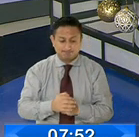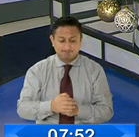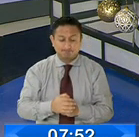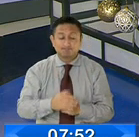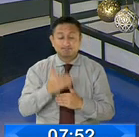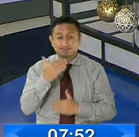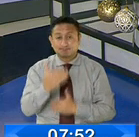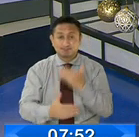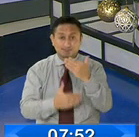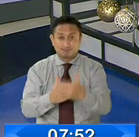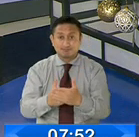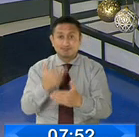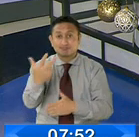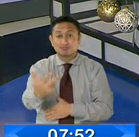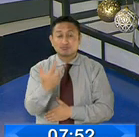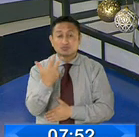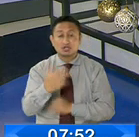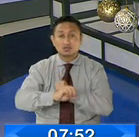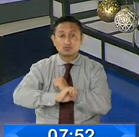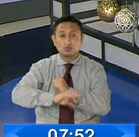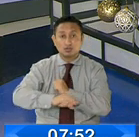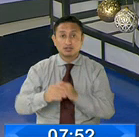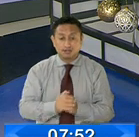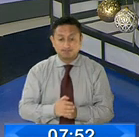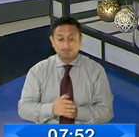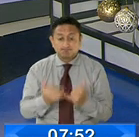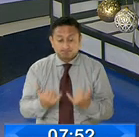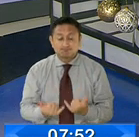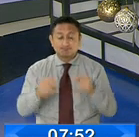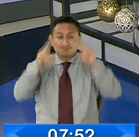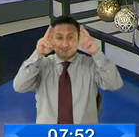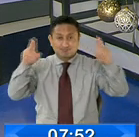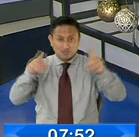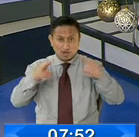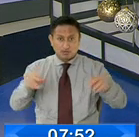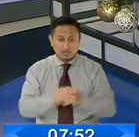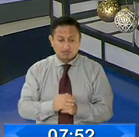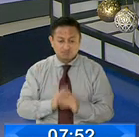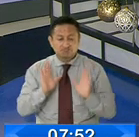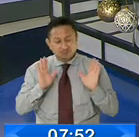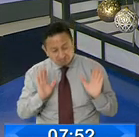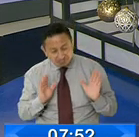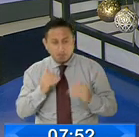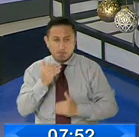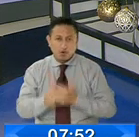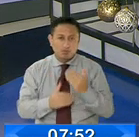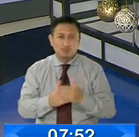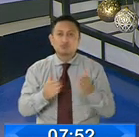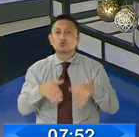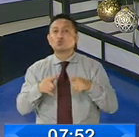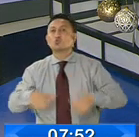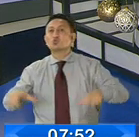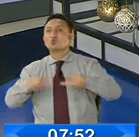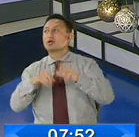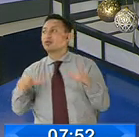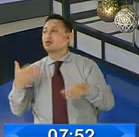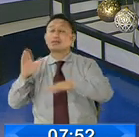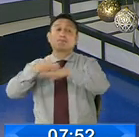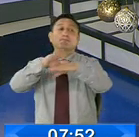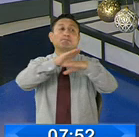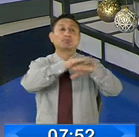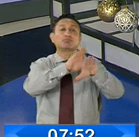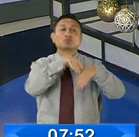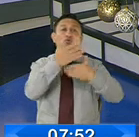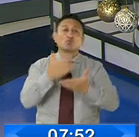de esta campaña TVC Te Quiere Salvo, pero ahora en Navidad. Así que les contaremos dónde vamos a estar, cómo vamos a